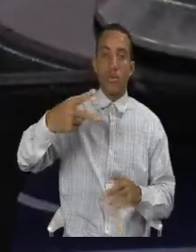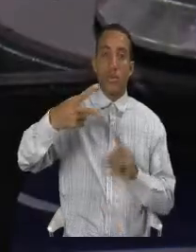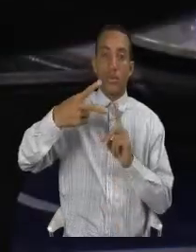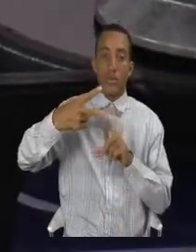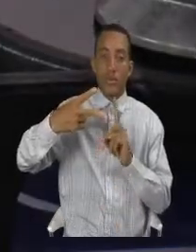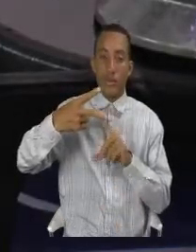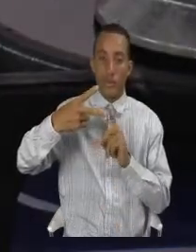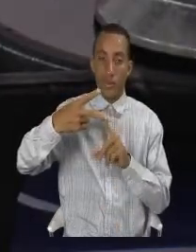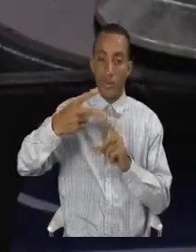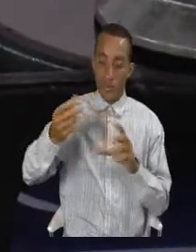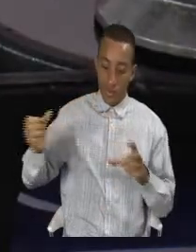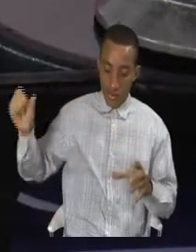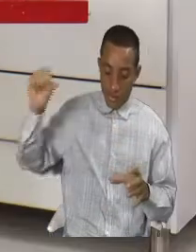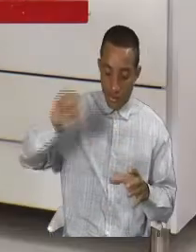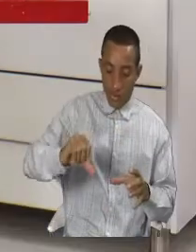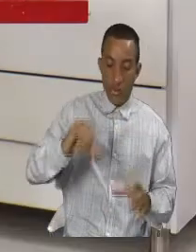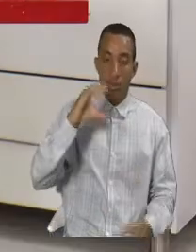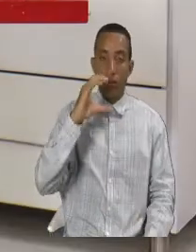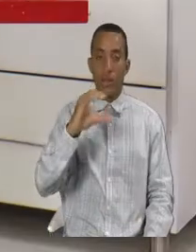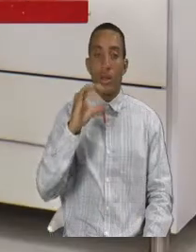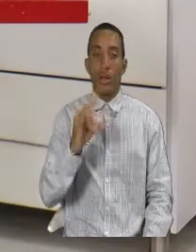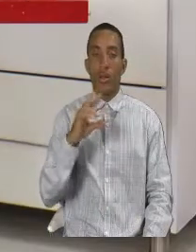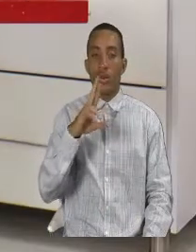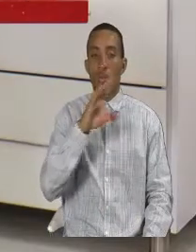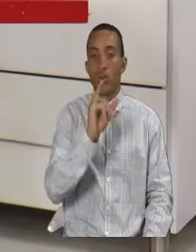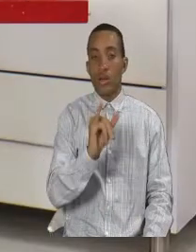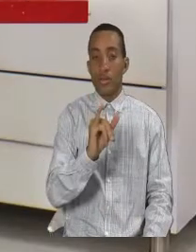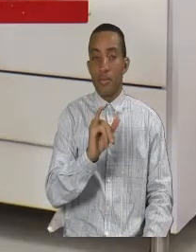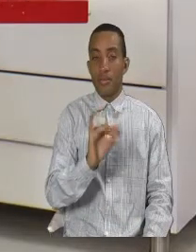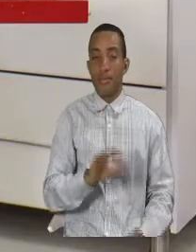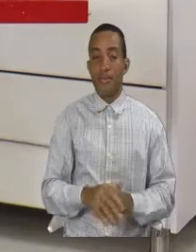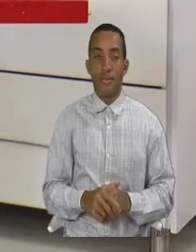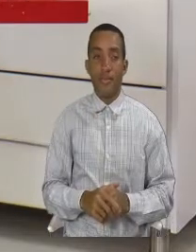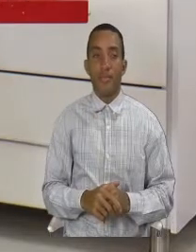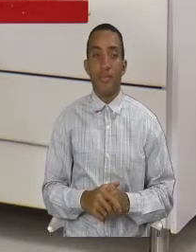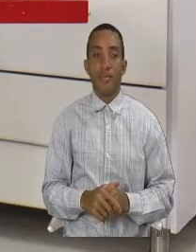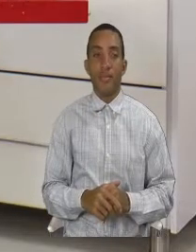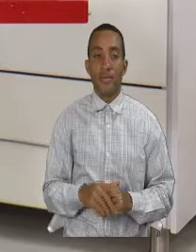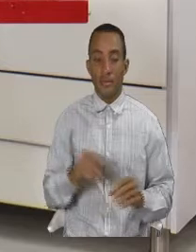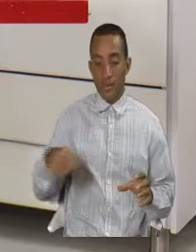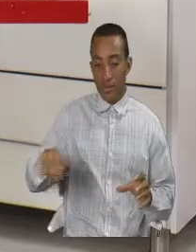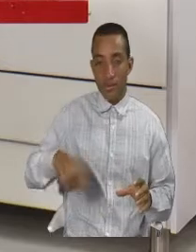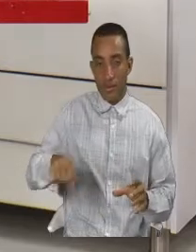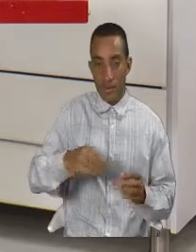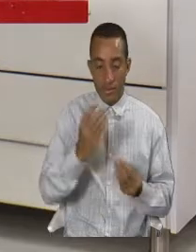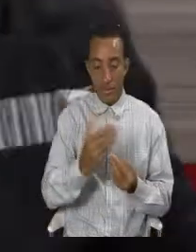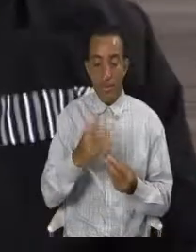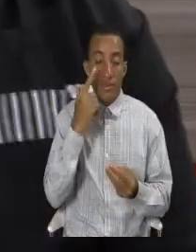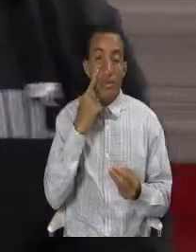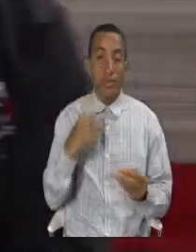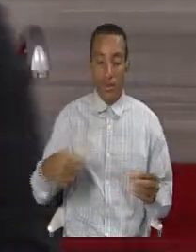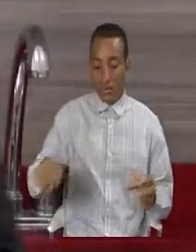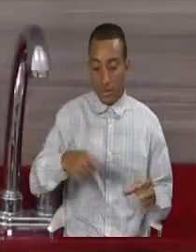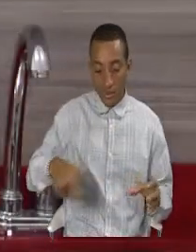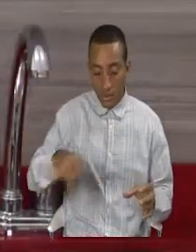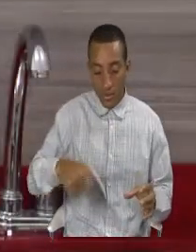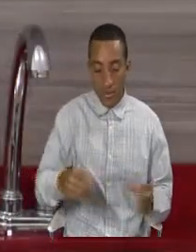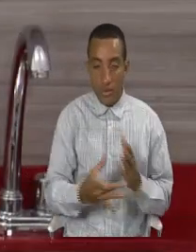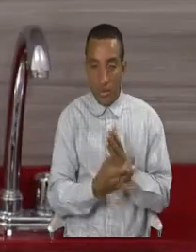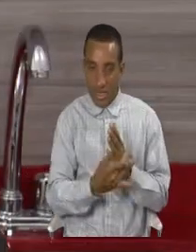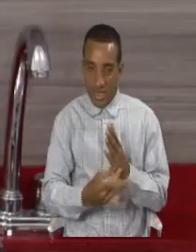le adicionamos el curry, podría ser. Aquí que se sofría la cebolla, ya la sartén tenía un poquitico de